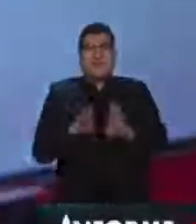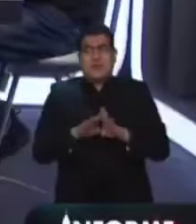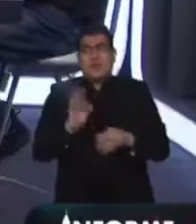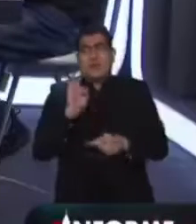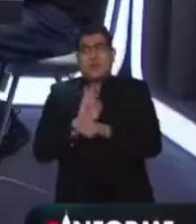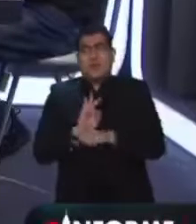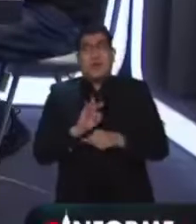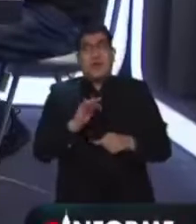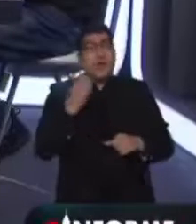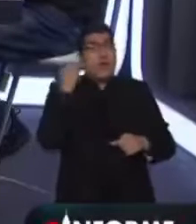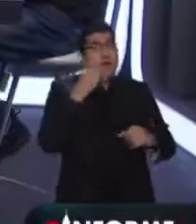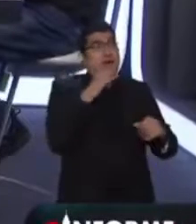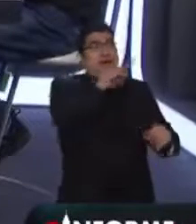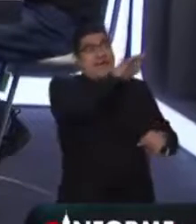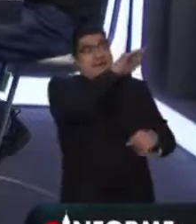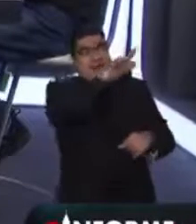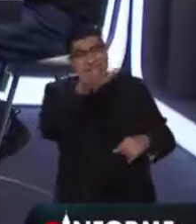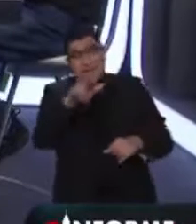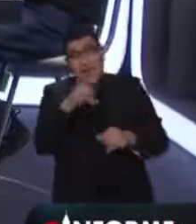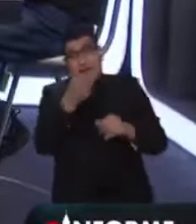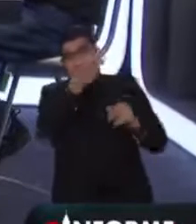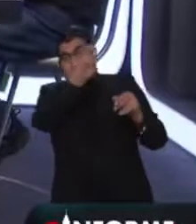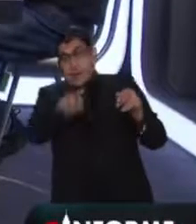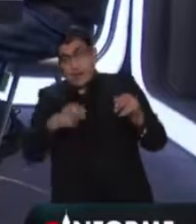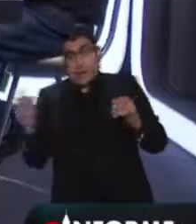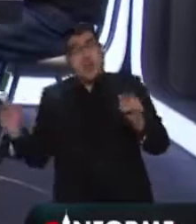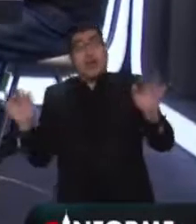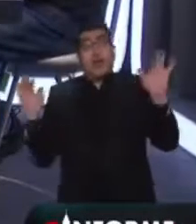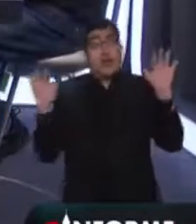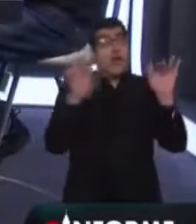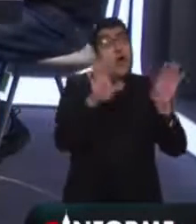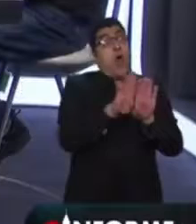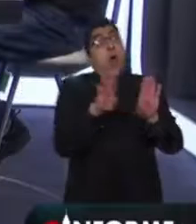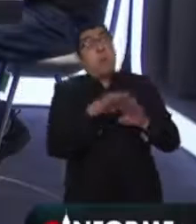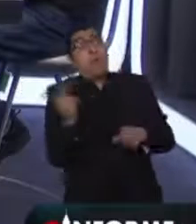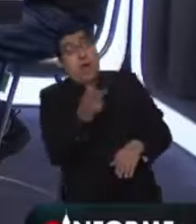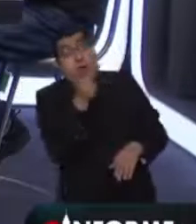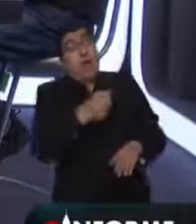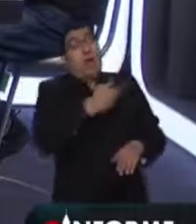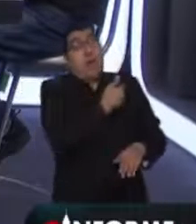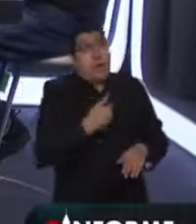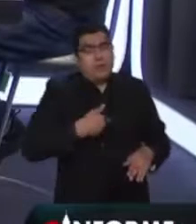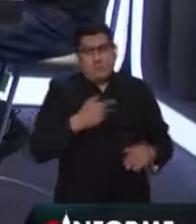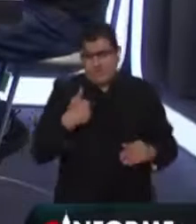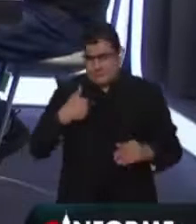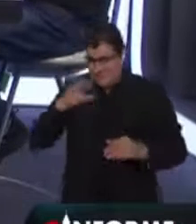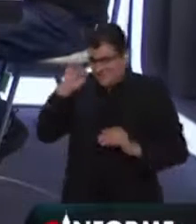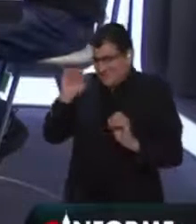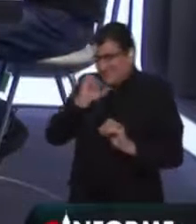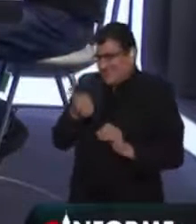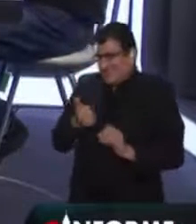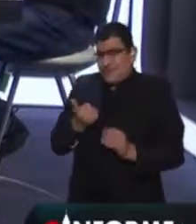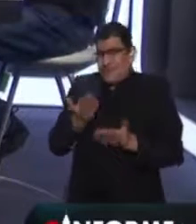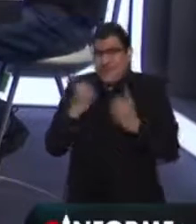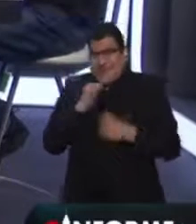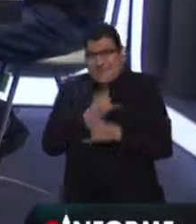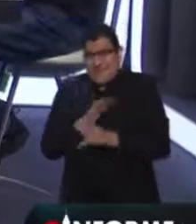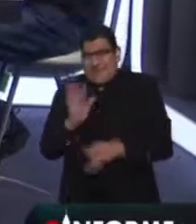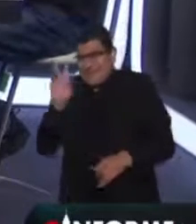presidente bajando de un vuelo, si recuerdas. Sí. ¿no? 2 horas después, para buscar su reacción, y el presidente dijo, no sé nada, obviamente no sabía nada porque no había nada,